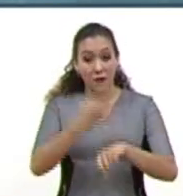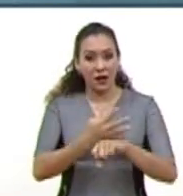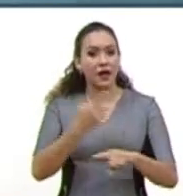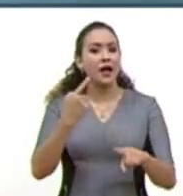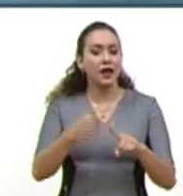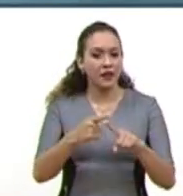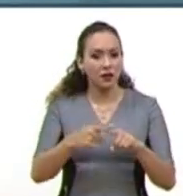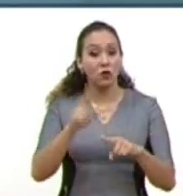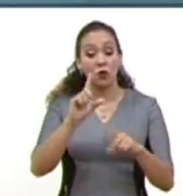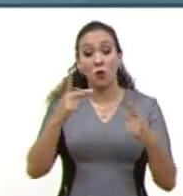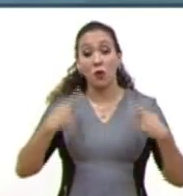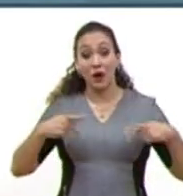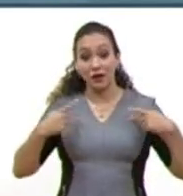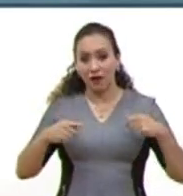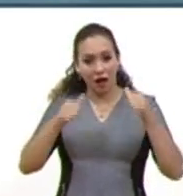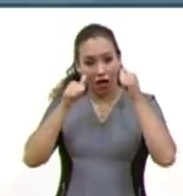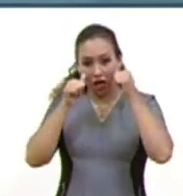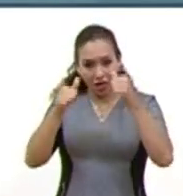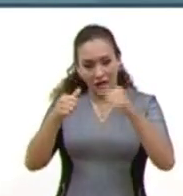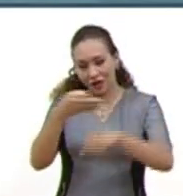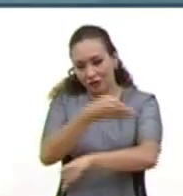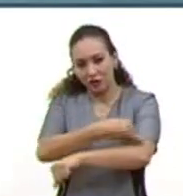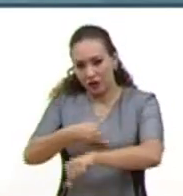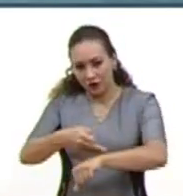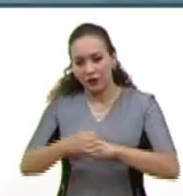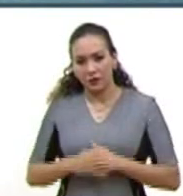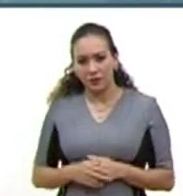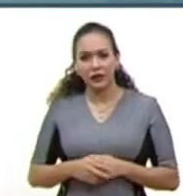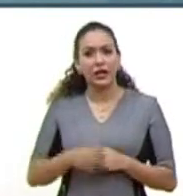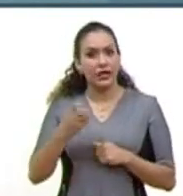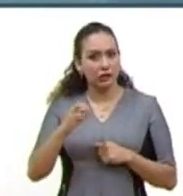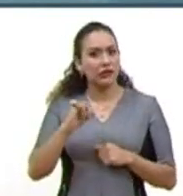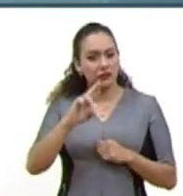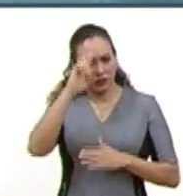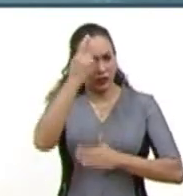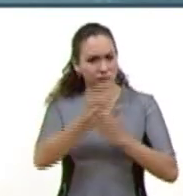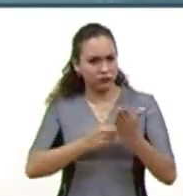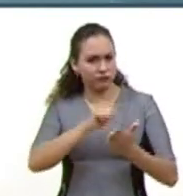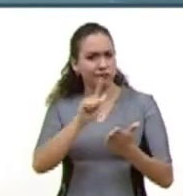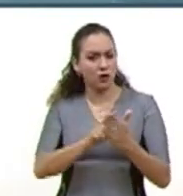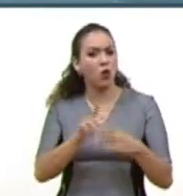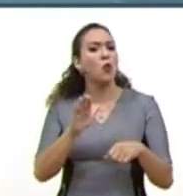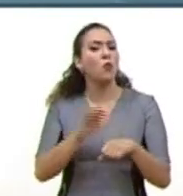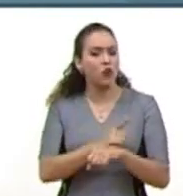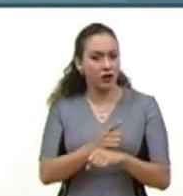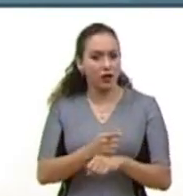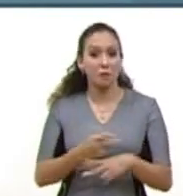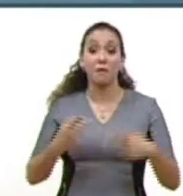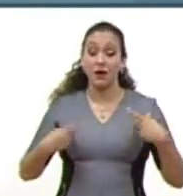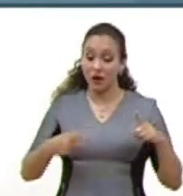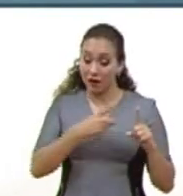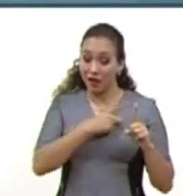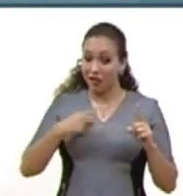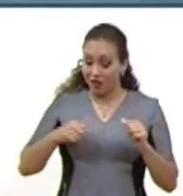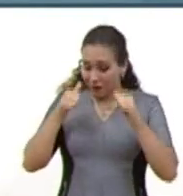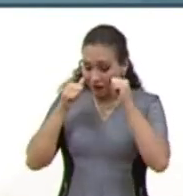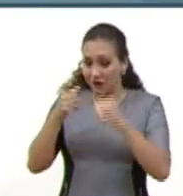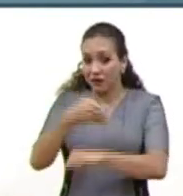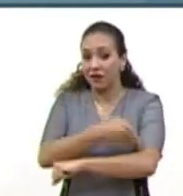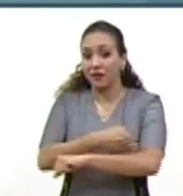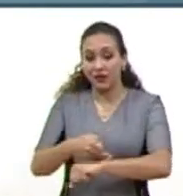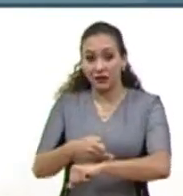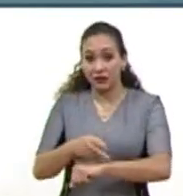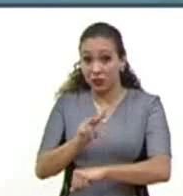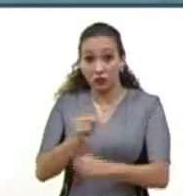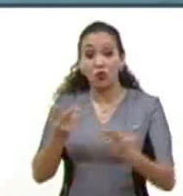asistencia familiar. La sala determinó que el delito cumple con el principio de lesividad y mínima intervención del Estado, ya que se